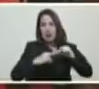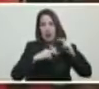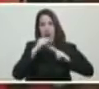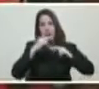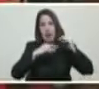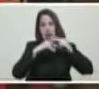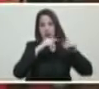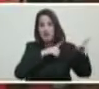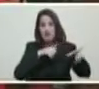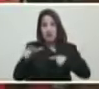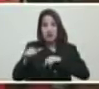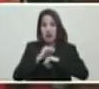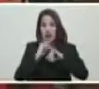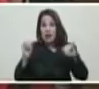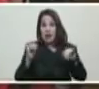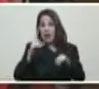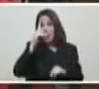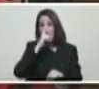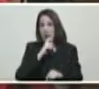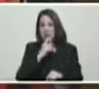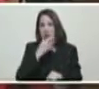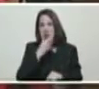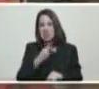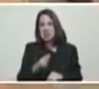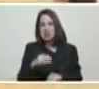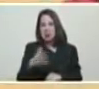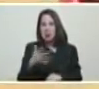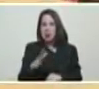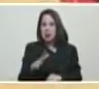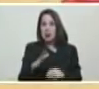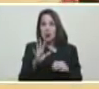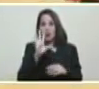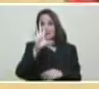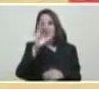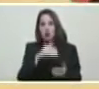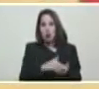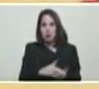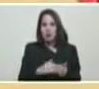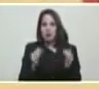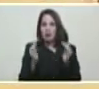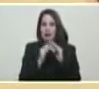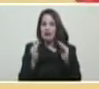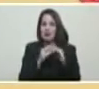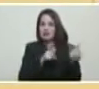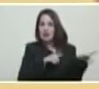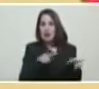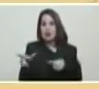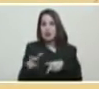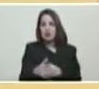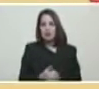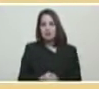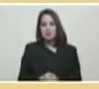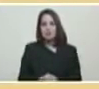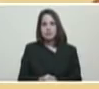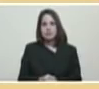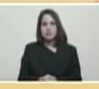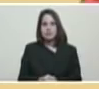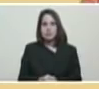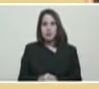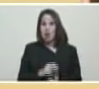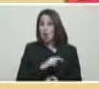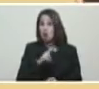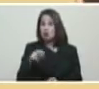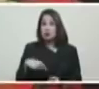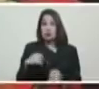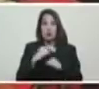al finalizar el año por lo menos unas 5,000 viviendas debemos de tener listas desde el estado Lara felices